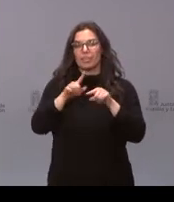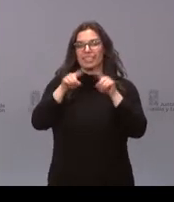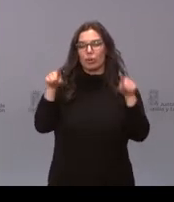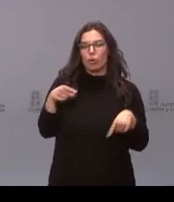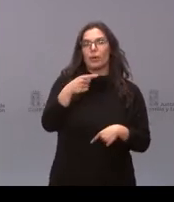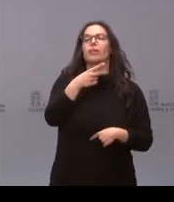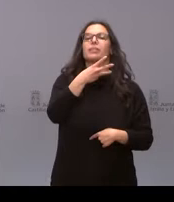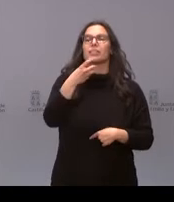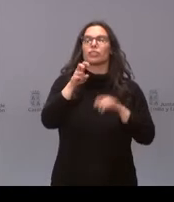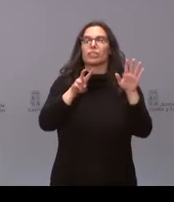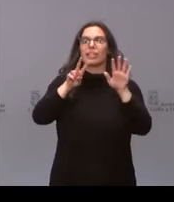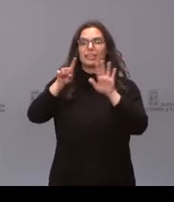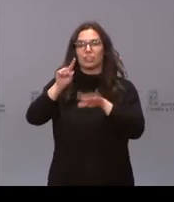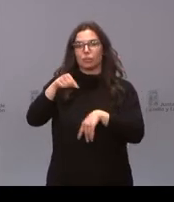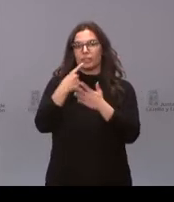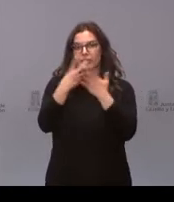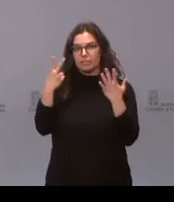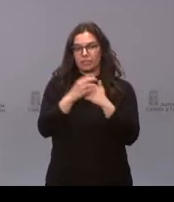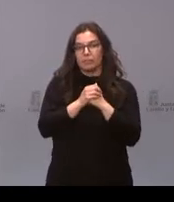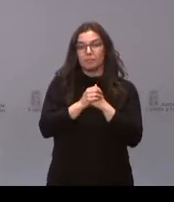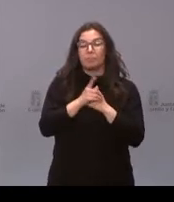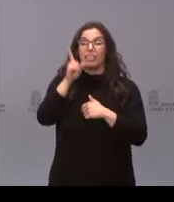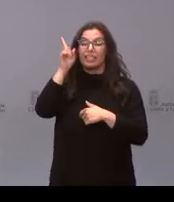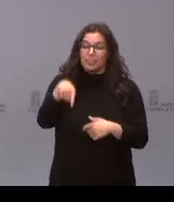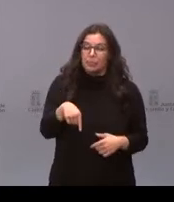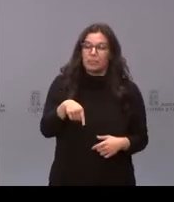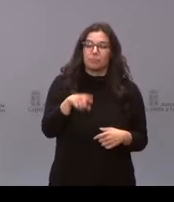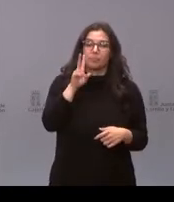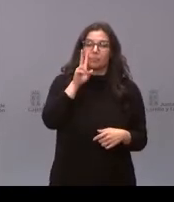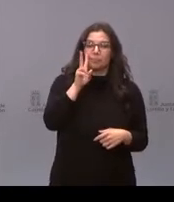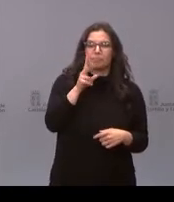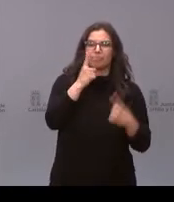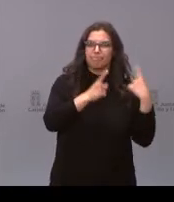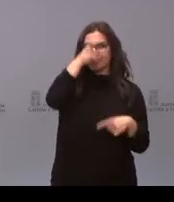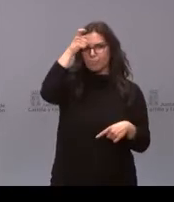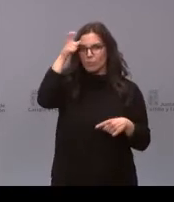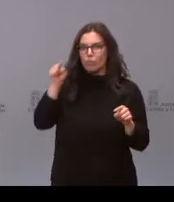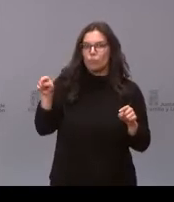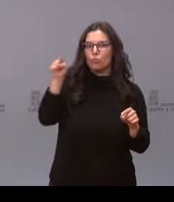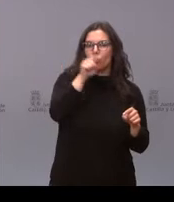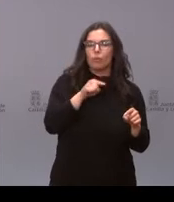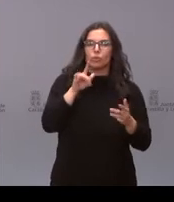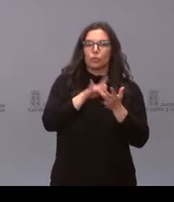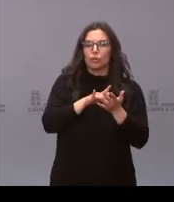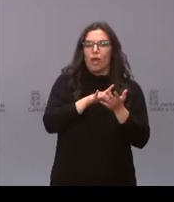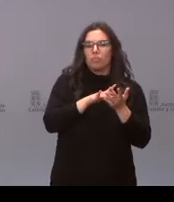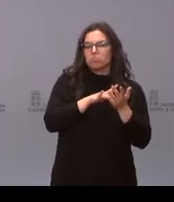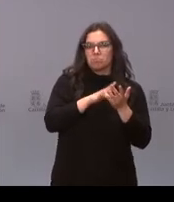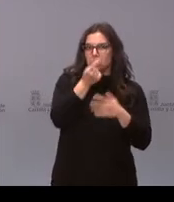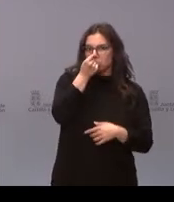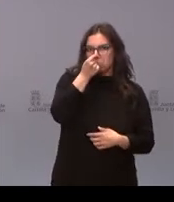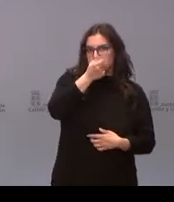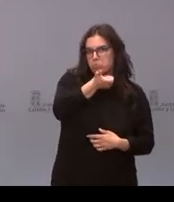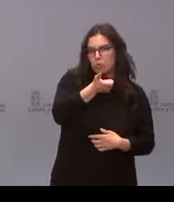236 con 17 y por el otro lado también tenemos municipios que tienen incidencias muy bajas más